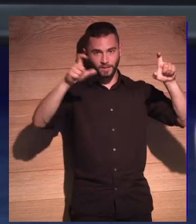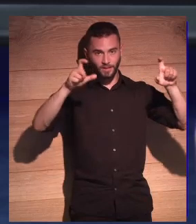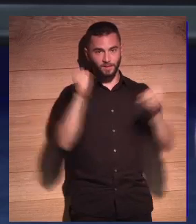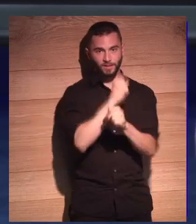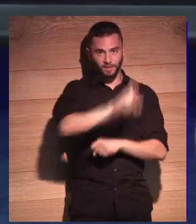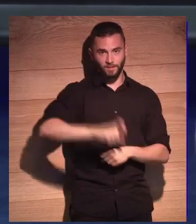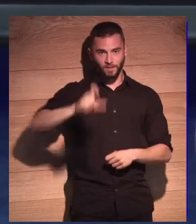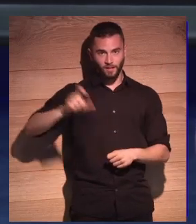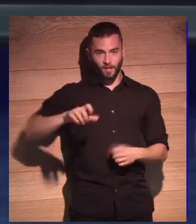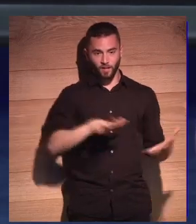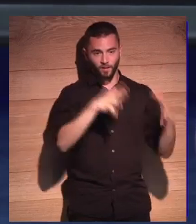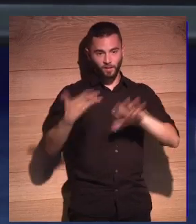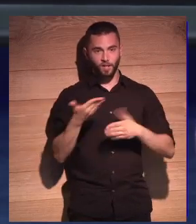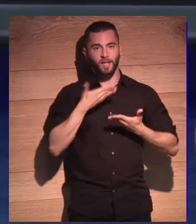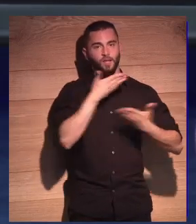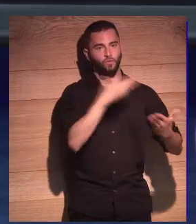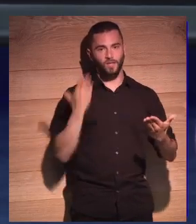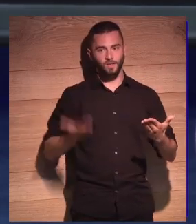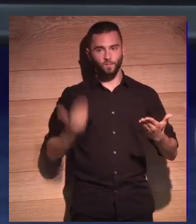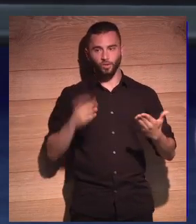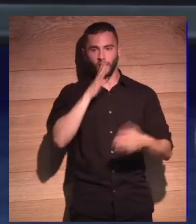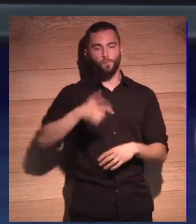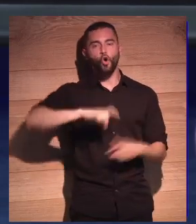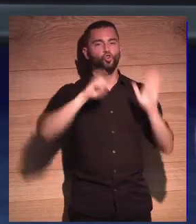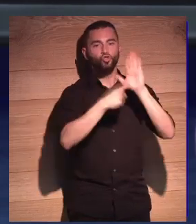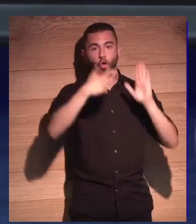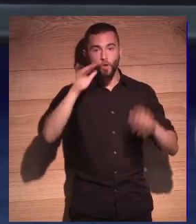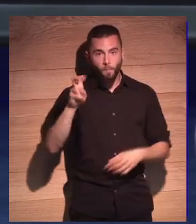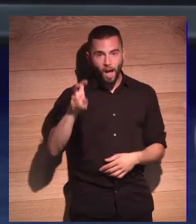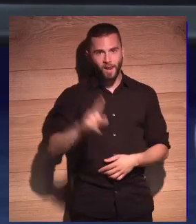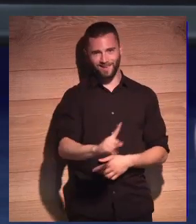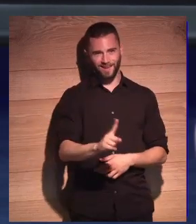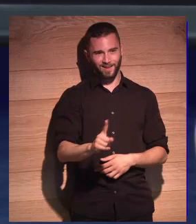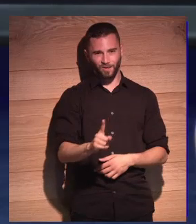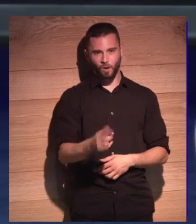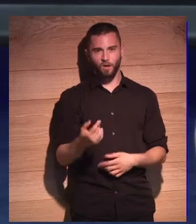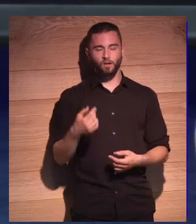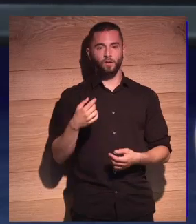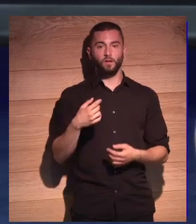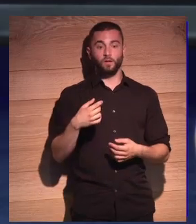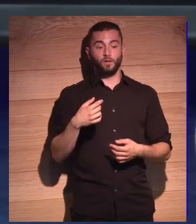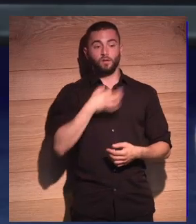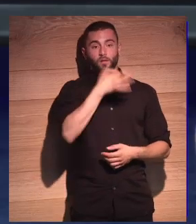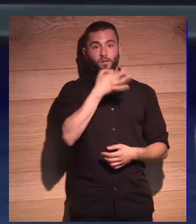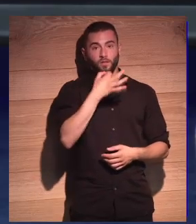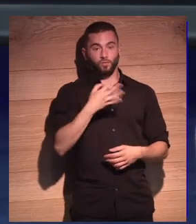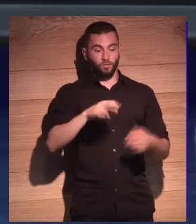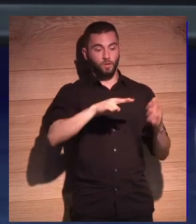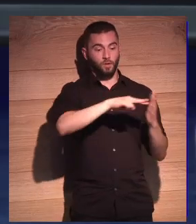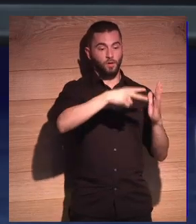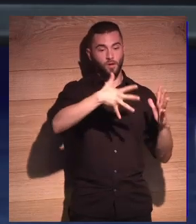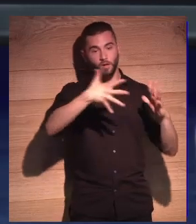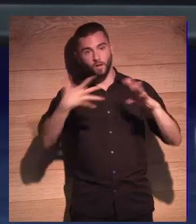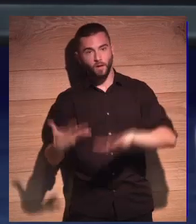en esta transformación, porque no todo vale, y como decía, se ha centrado en el discurso de la transformación digital, pero es una